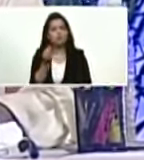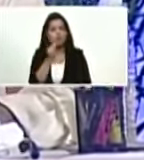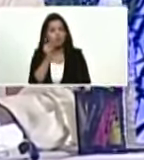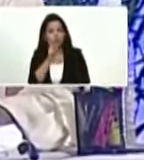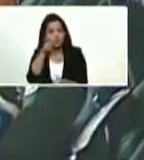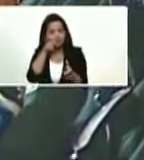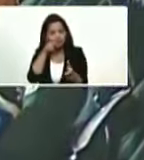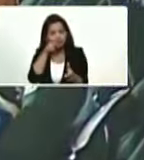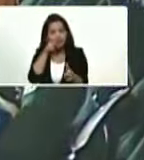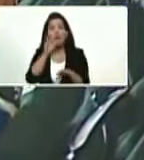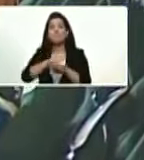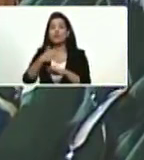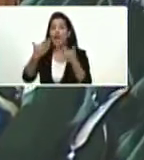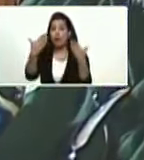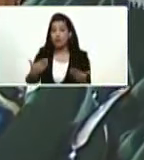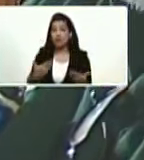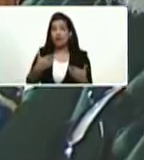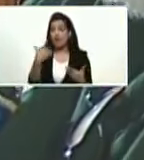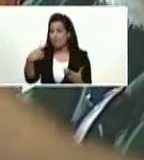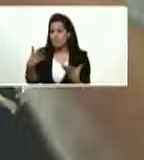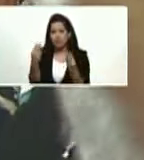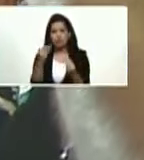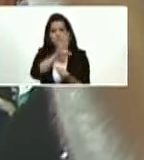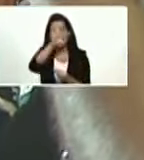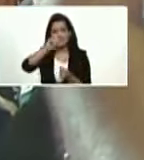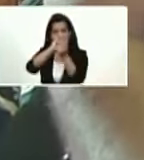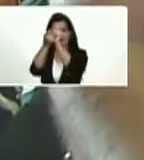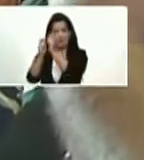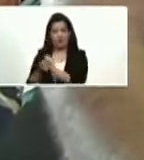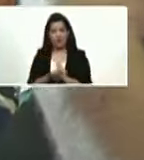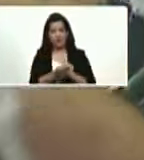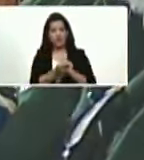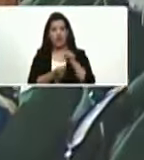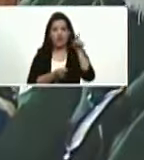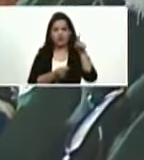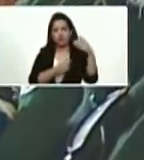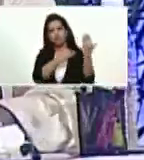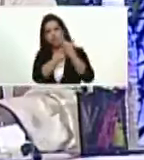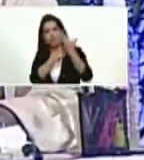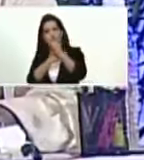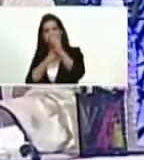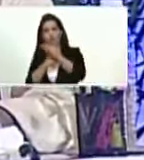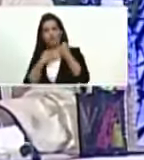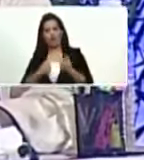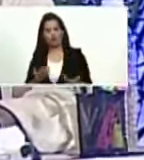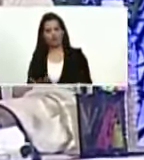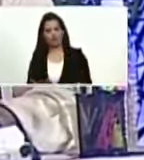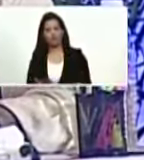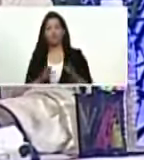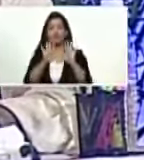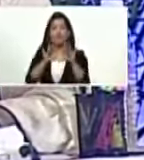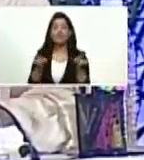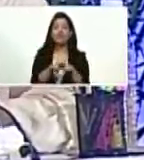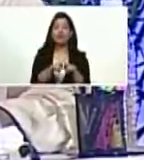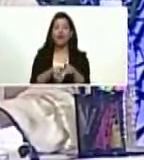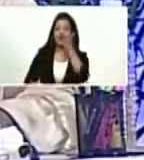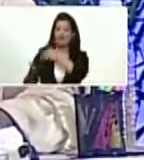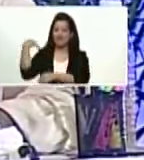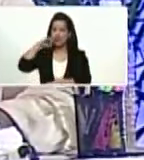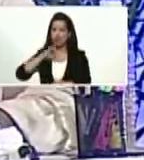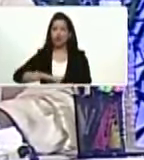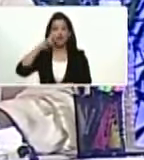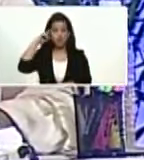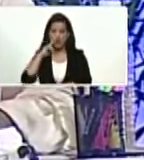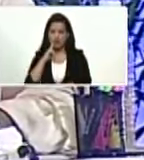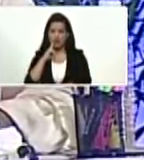cambio progresistas y revolucionarios. Lo mismo hizo la oligarquía contra Bolívar.